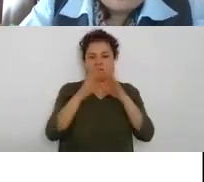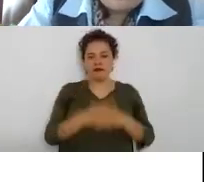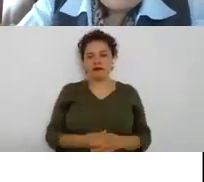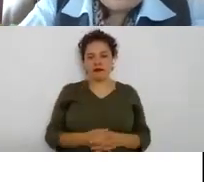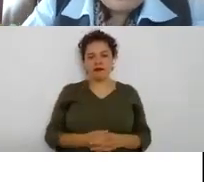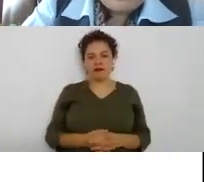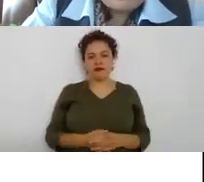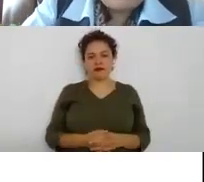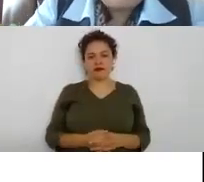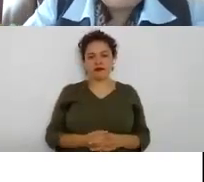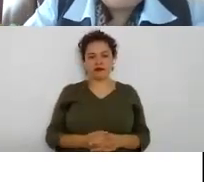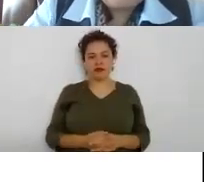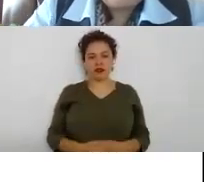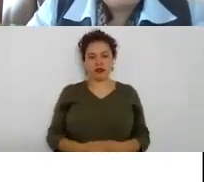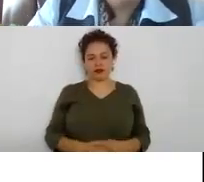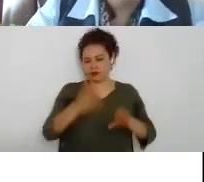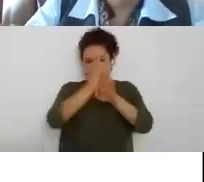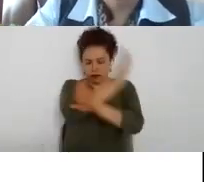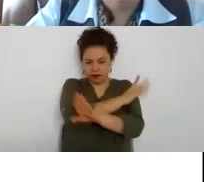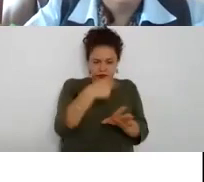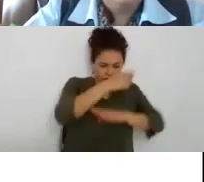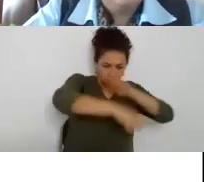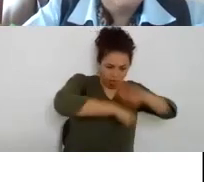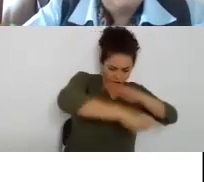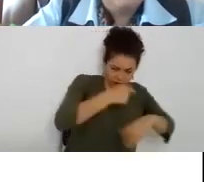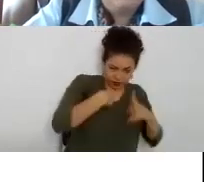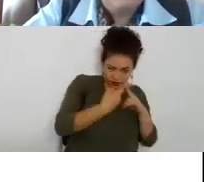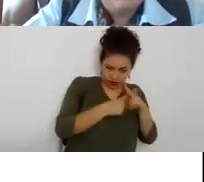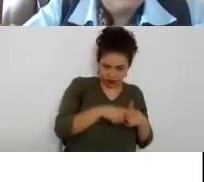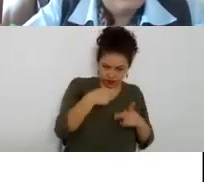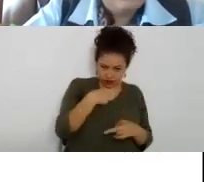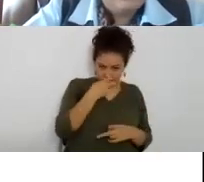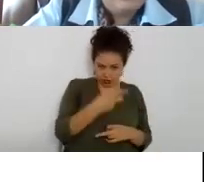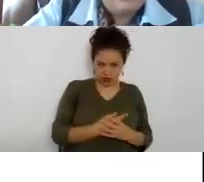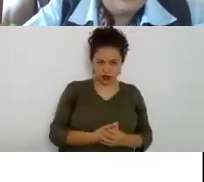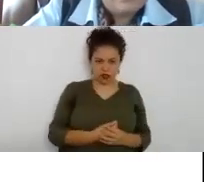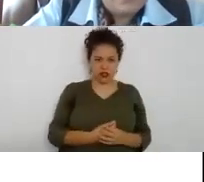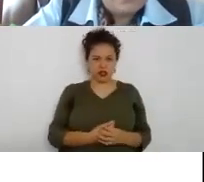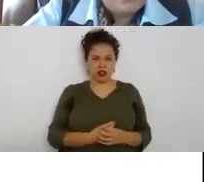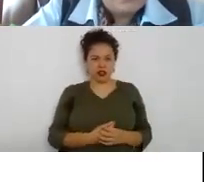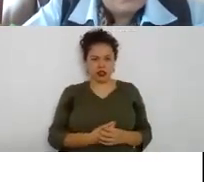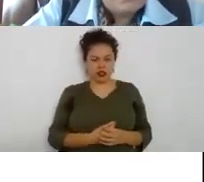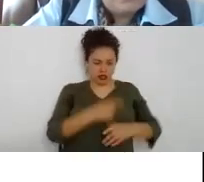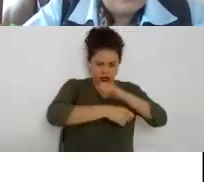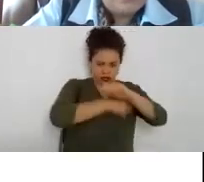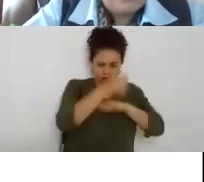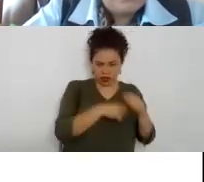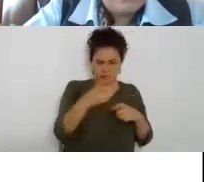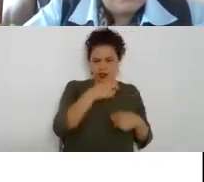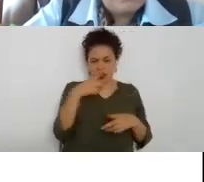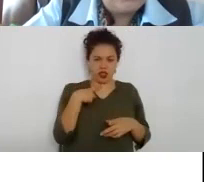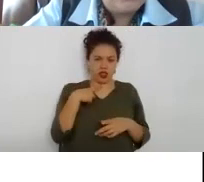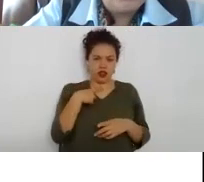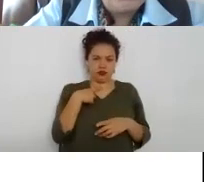Antes de que yo inicie el vendaje, en la zona en la que yo lo vaya a realizar, debo posicionar la zona afectada en la